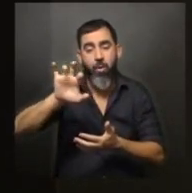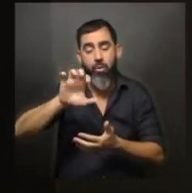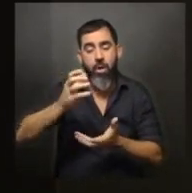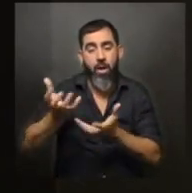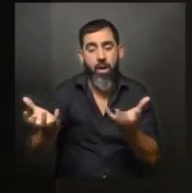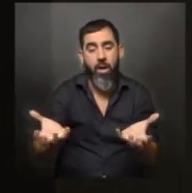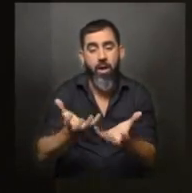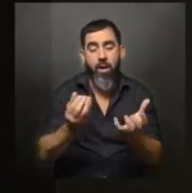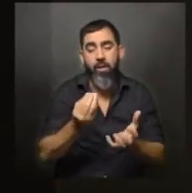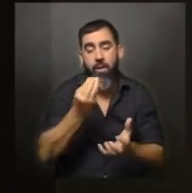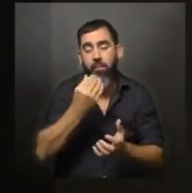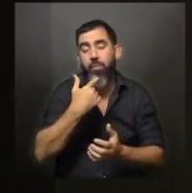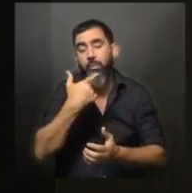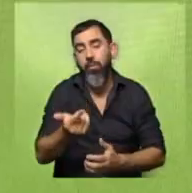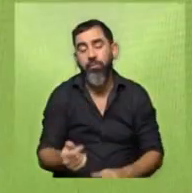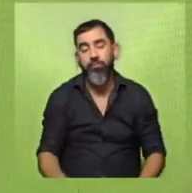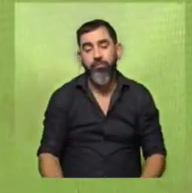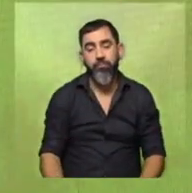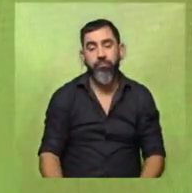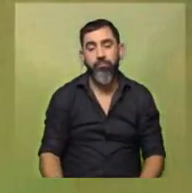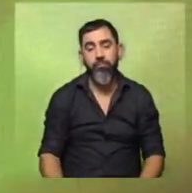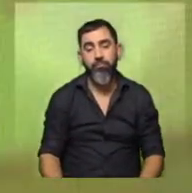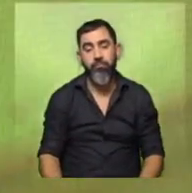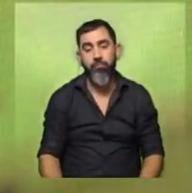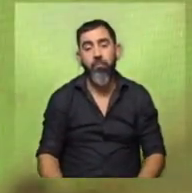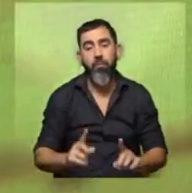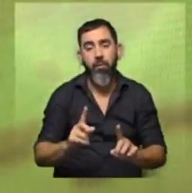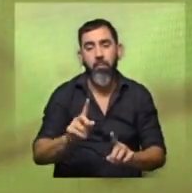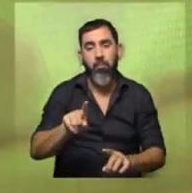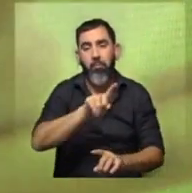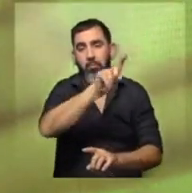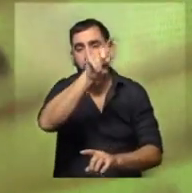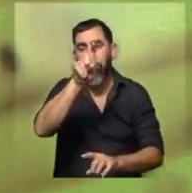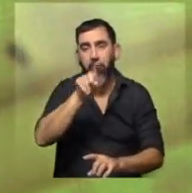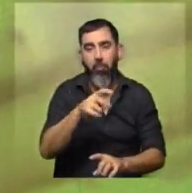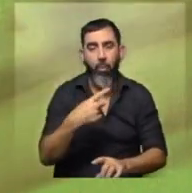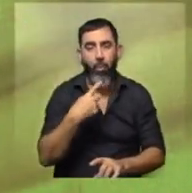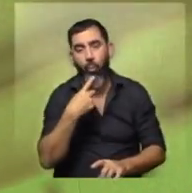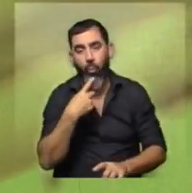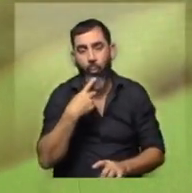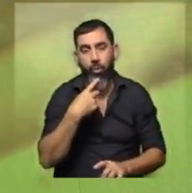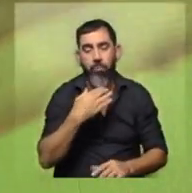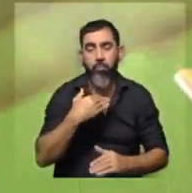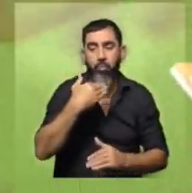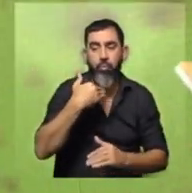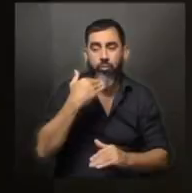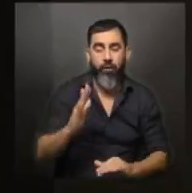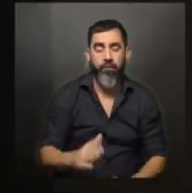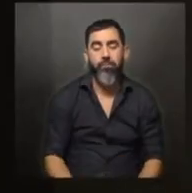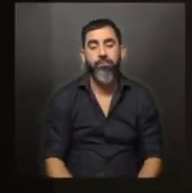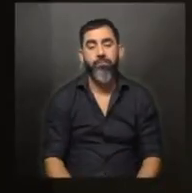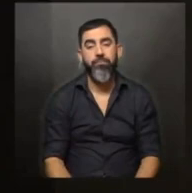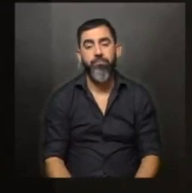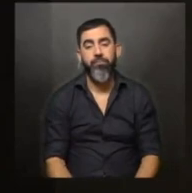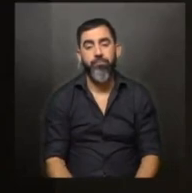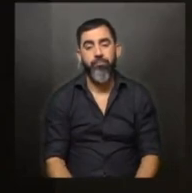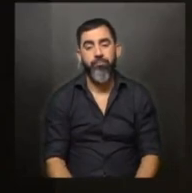calentamos los alimentos? Que por otra parte es medio misterio, ¿no? O sea, todos ponemos el, pero no sabemos qué pasa. Y claro, bueno,